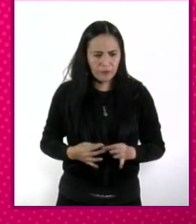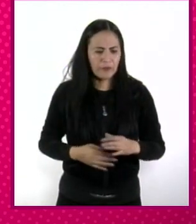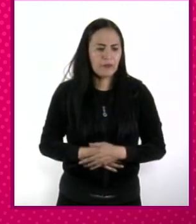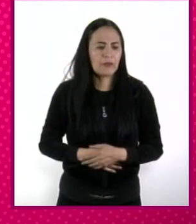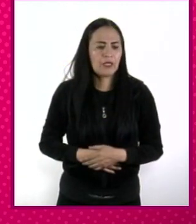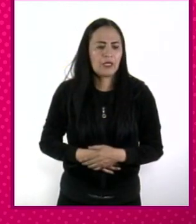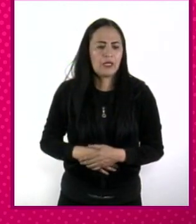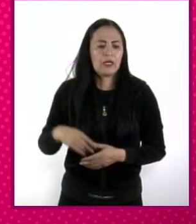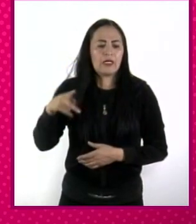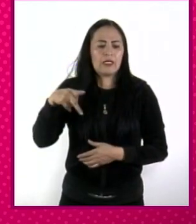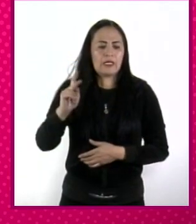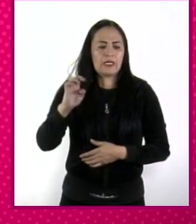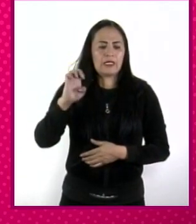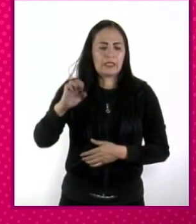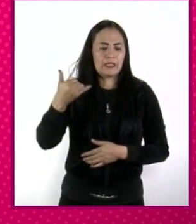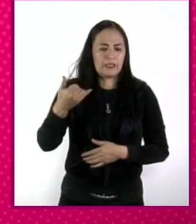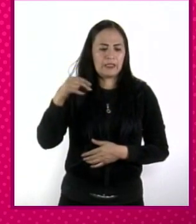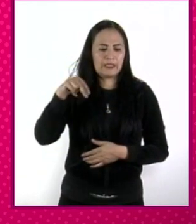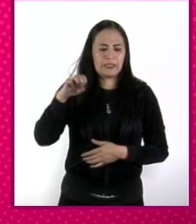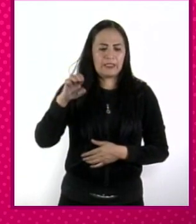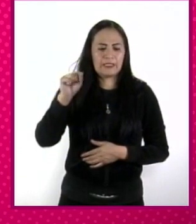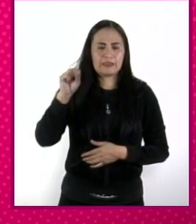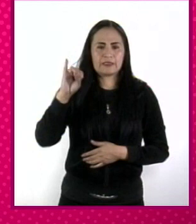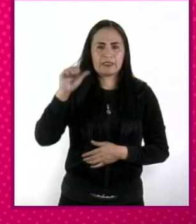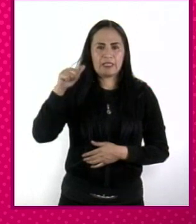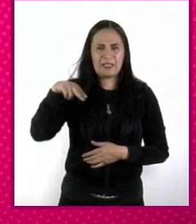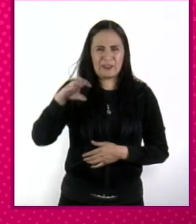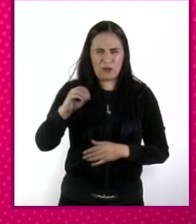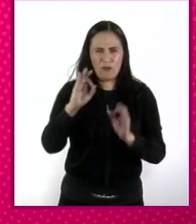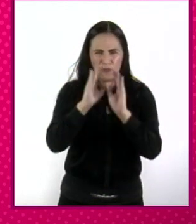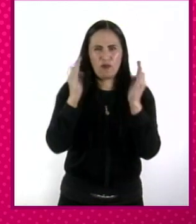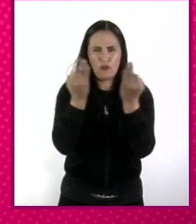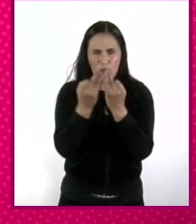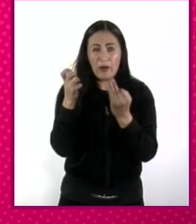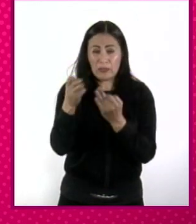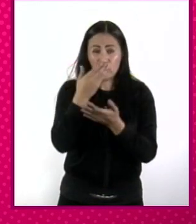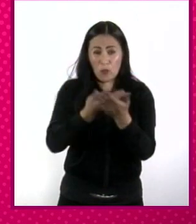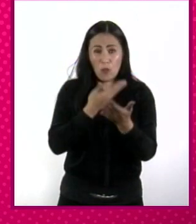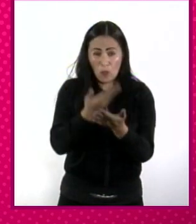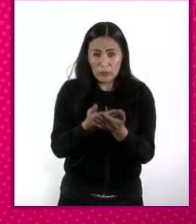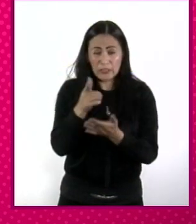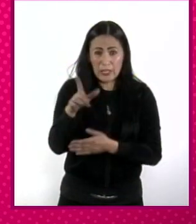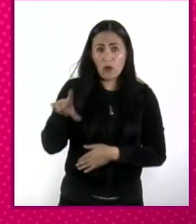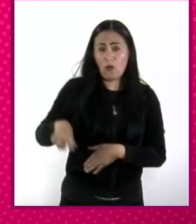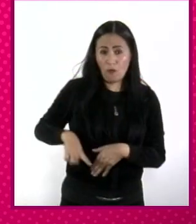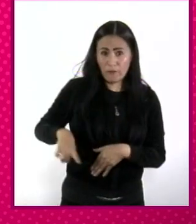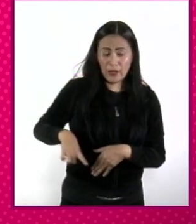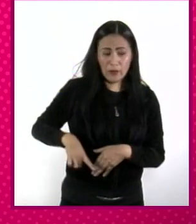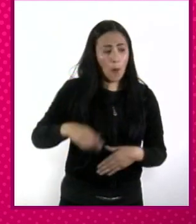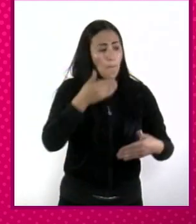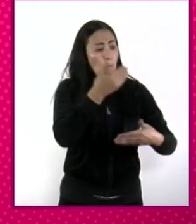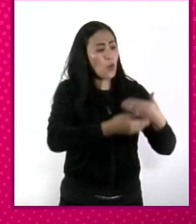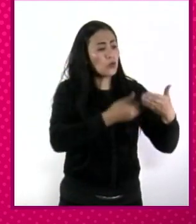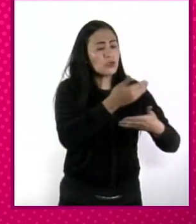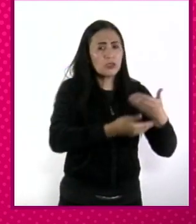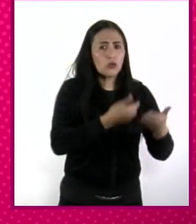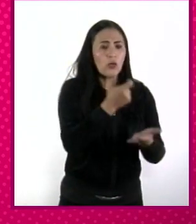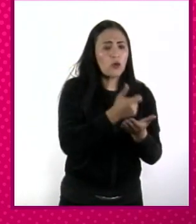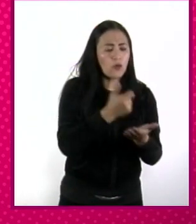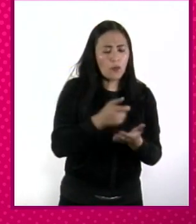es una propuesta económica de intervención del Estado en todos los procesos de la